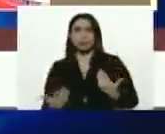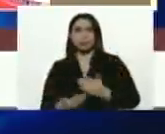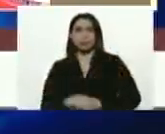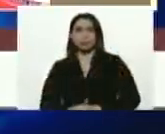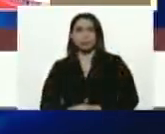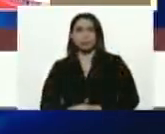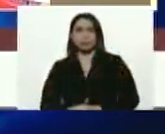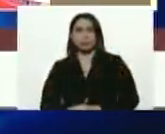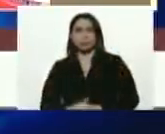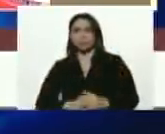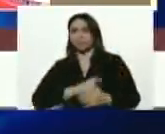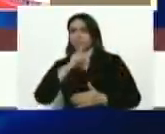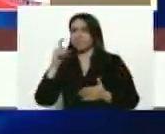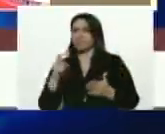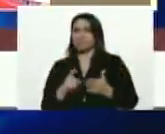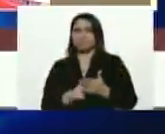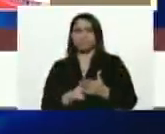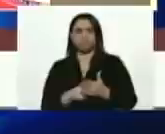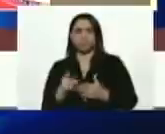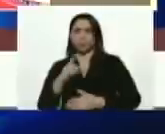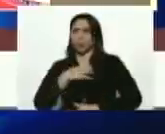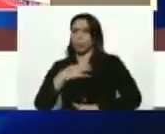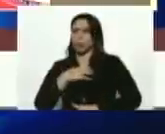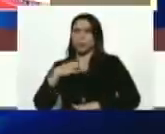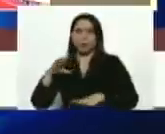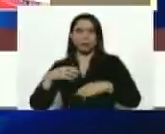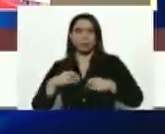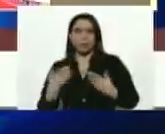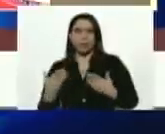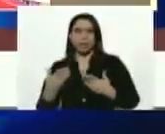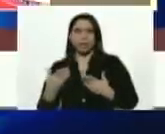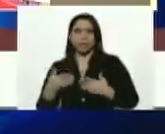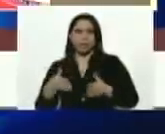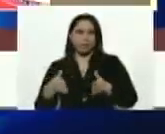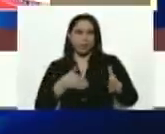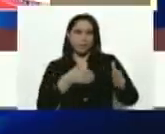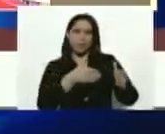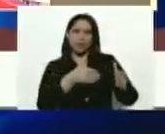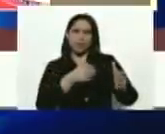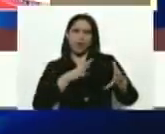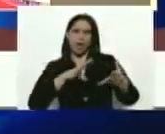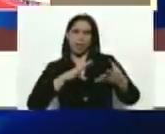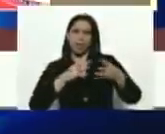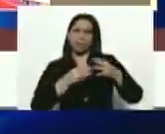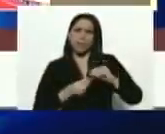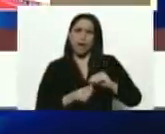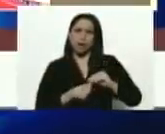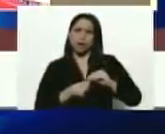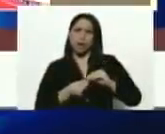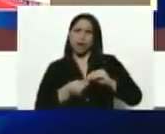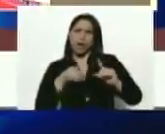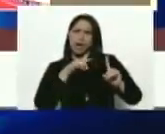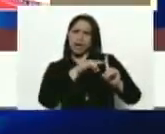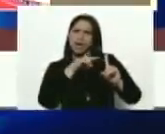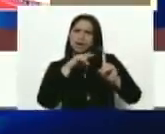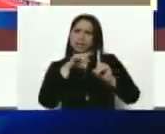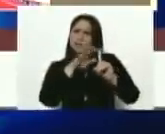irresponsabilidad absolutamente reprochable, que el camino que adoptaron fue engañar, mentir,